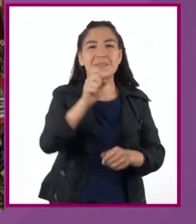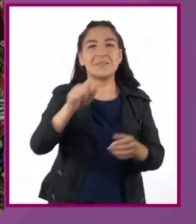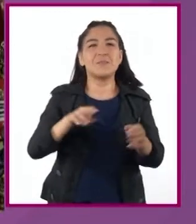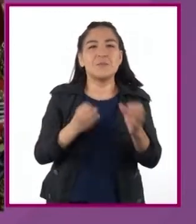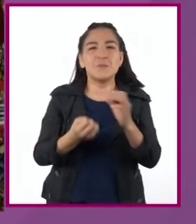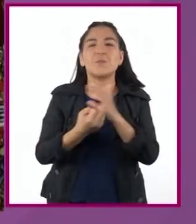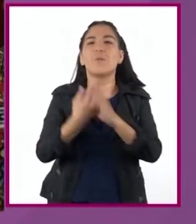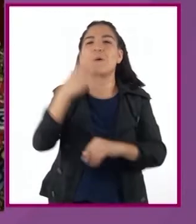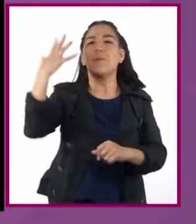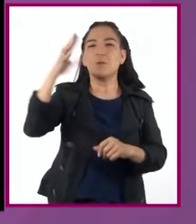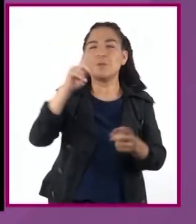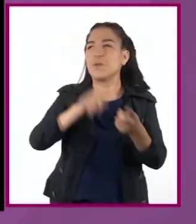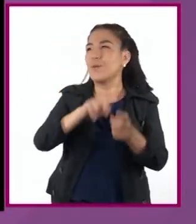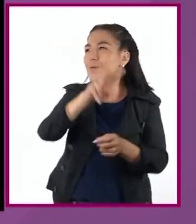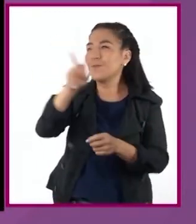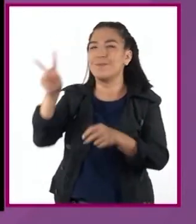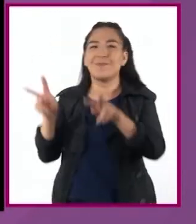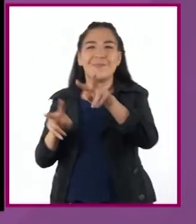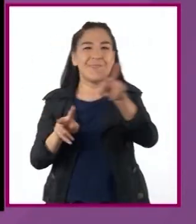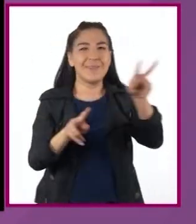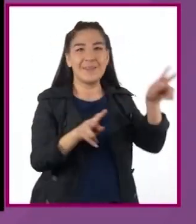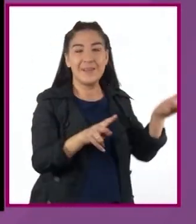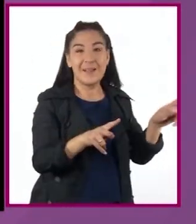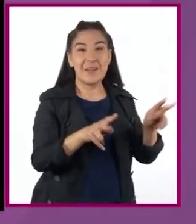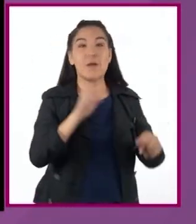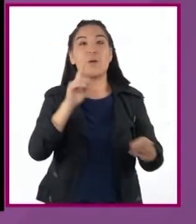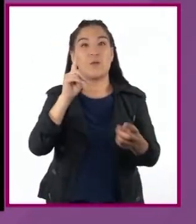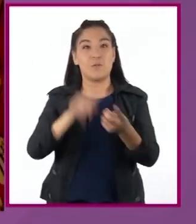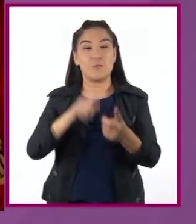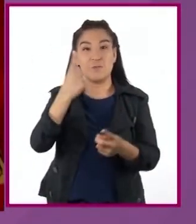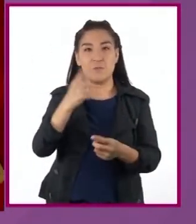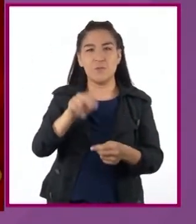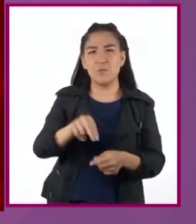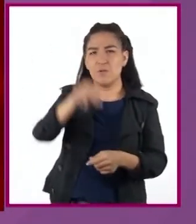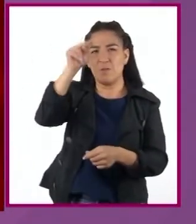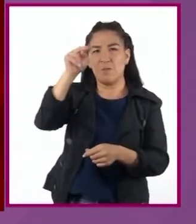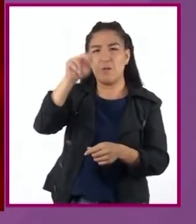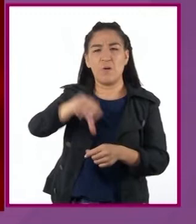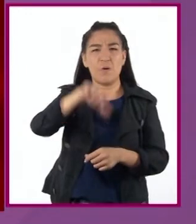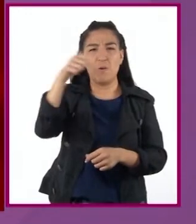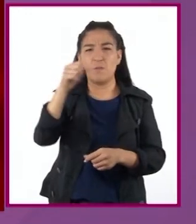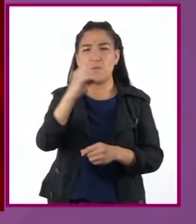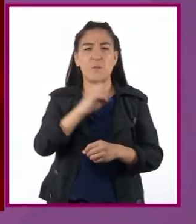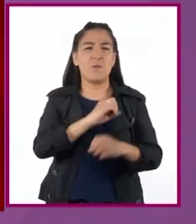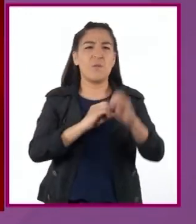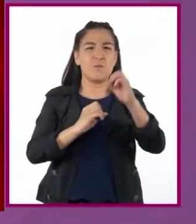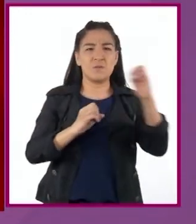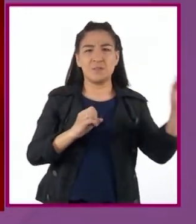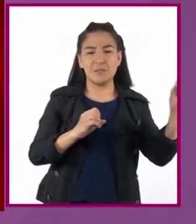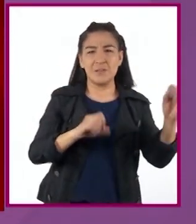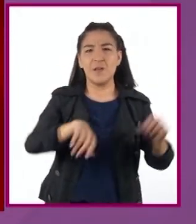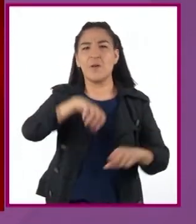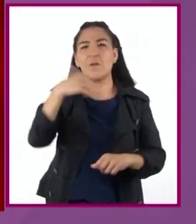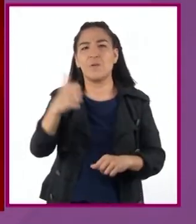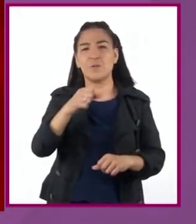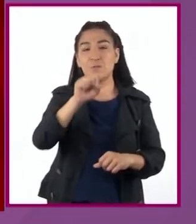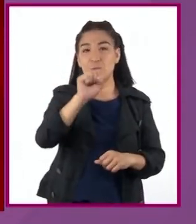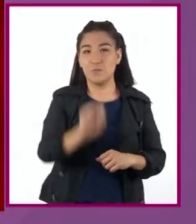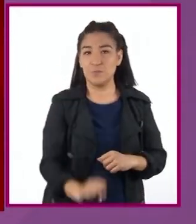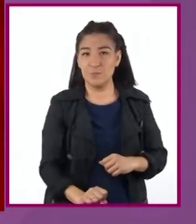sol. Unos lo hicieron hacia el norte, otros hacia occidente, otros hacia el